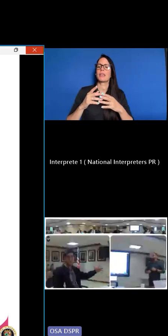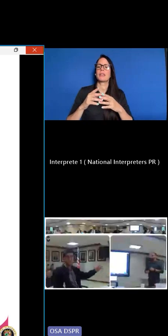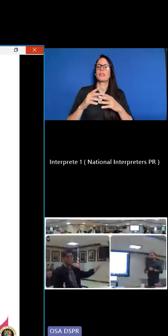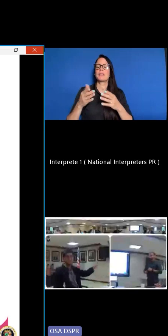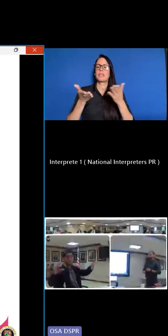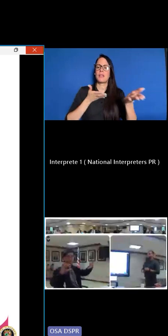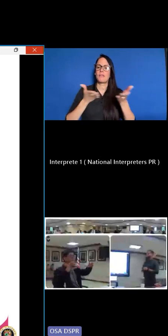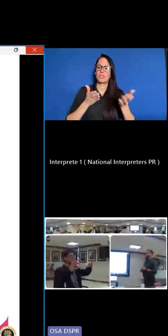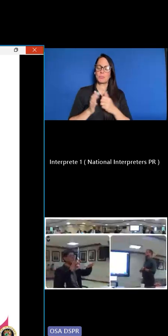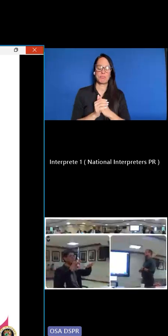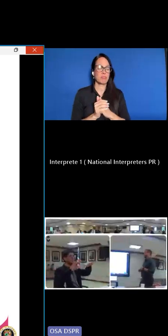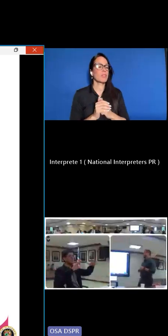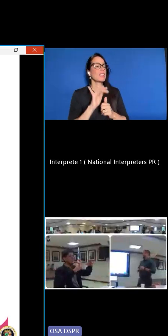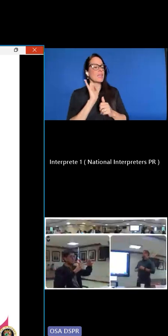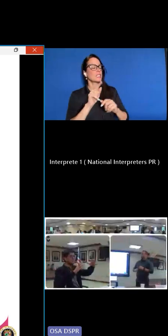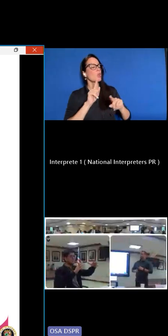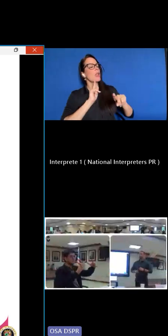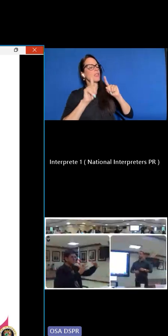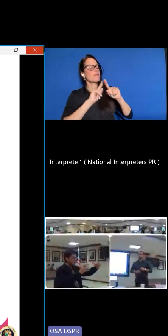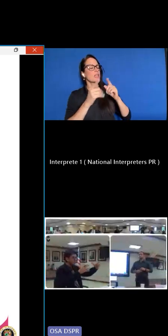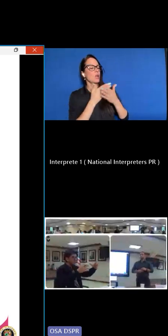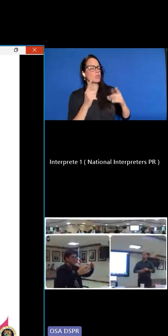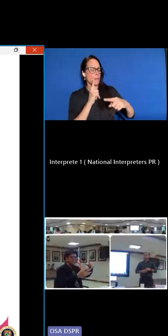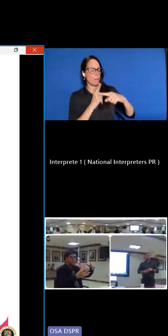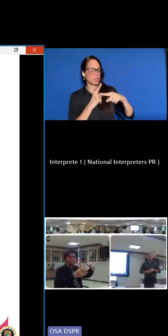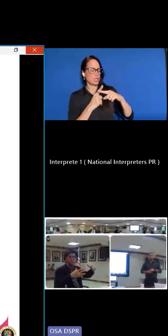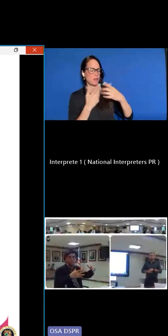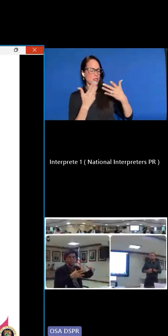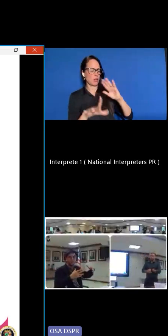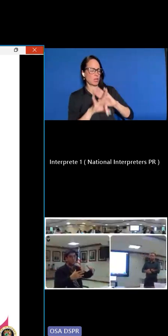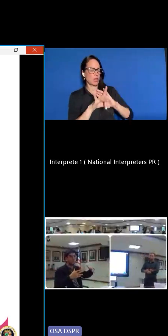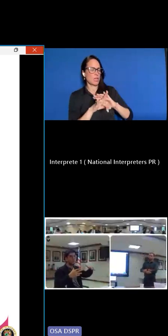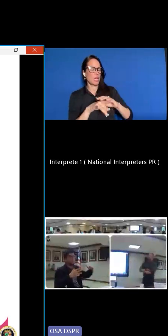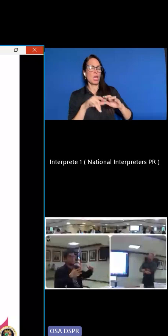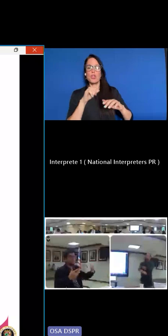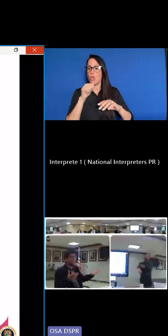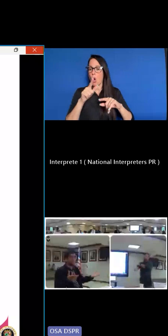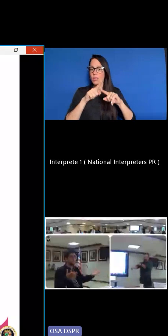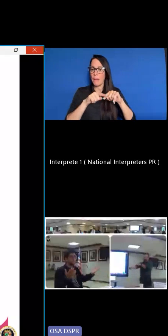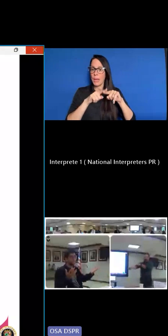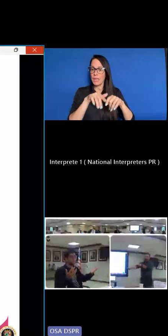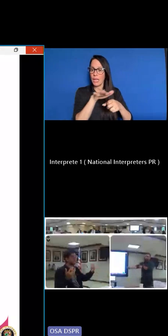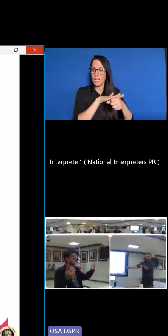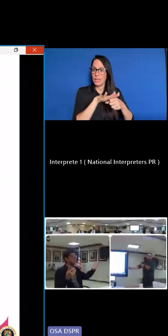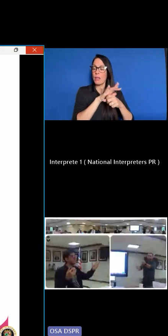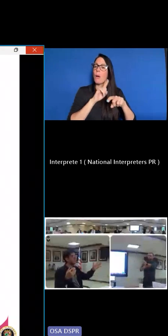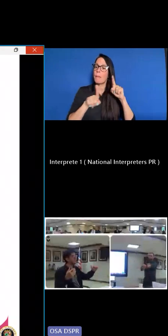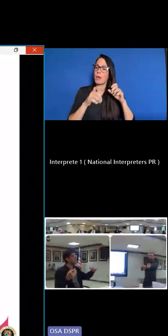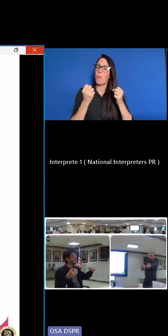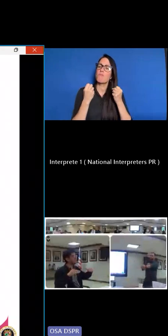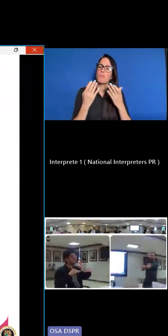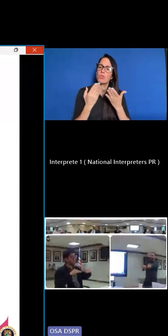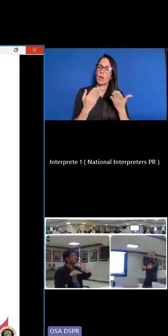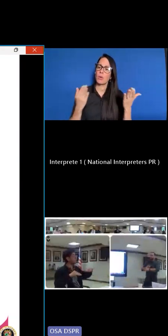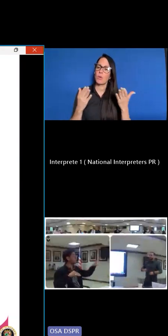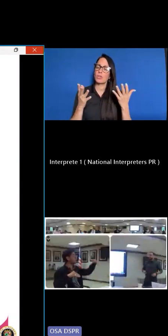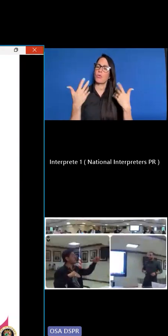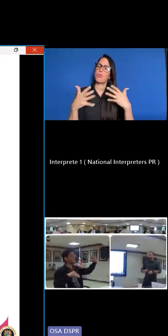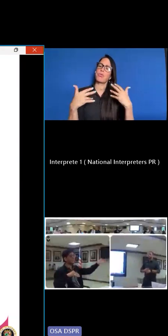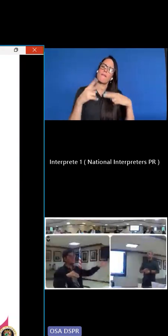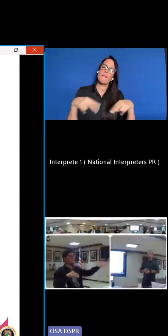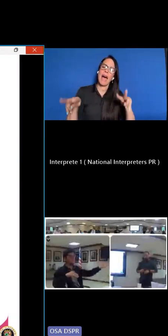que se encontraron. Obviamente depende, ¿no?, del sector, de la organización, pero encontramos elementos muy valiosos, ¿verdad?, que yo creo que brindan